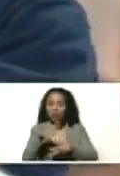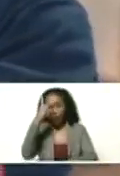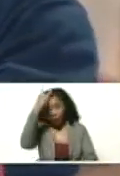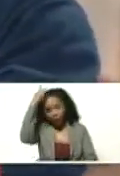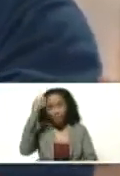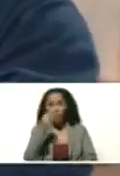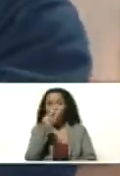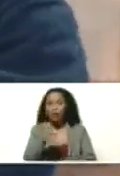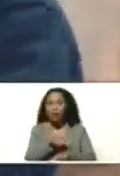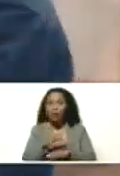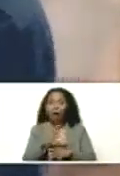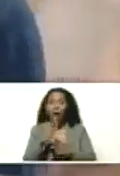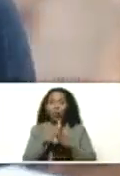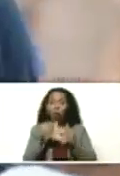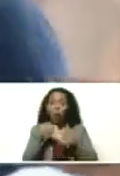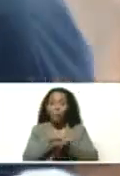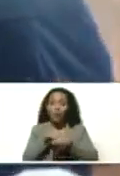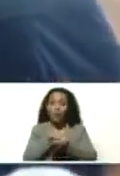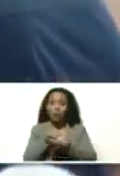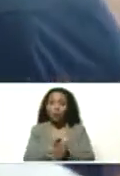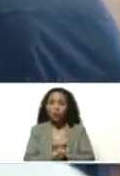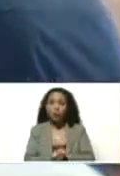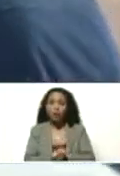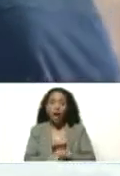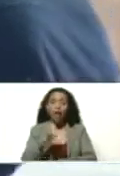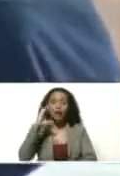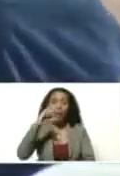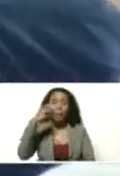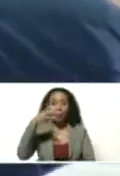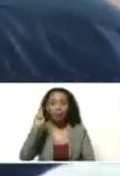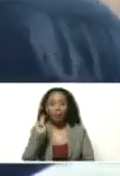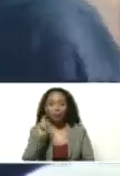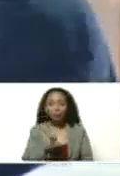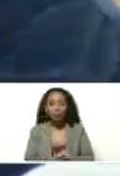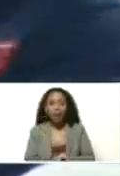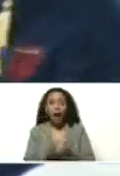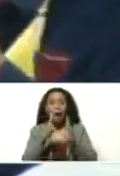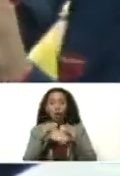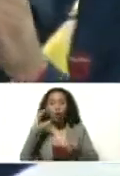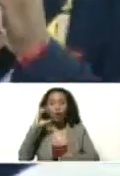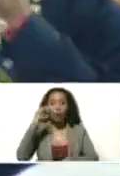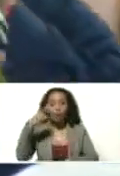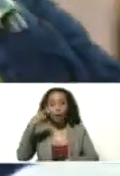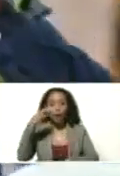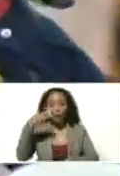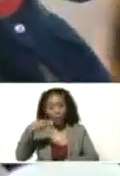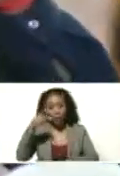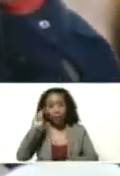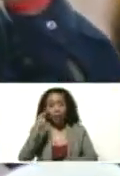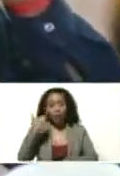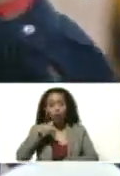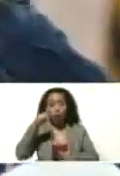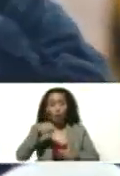Buenas tardes a todos los ministros. Buenas tardes a los CPT, a todos los CPT que nos encontramos acá. Buenas tardes a todos los